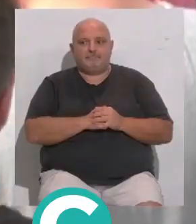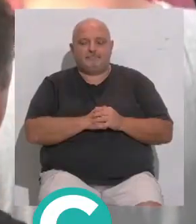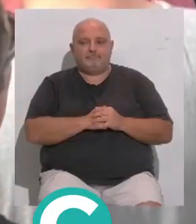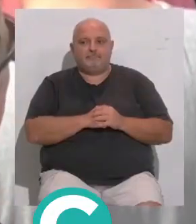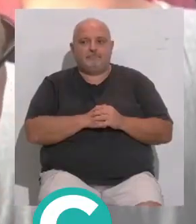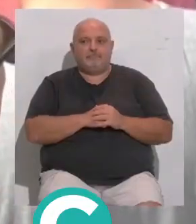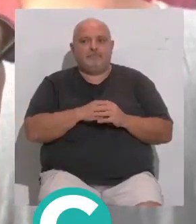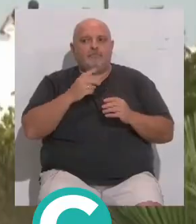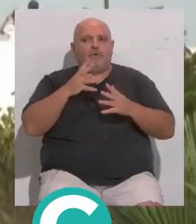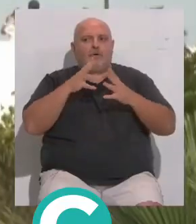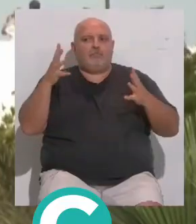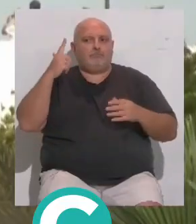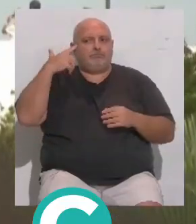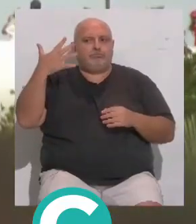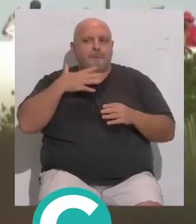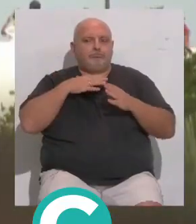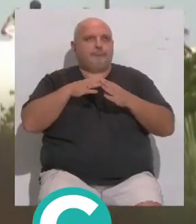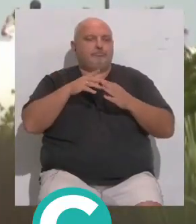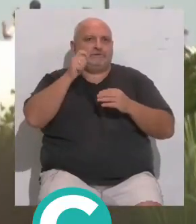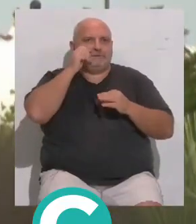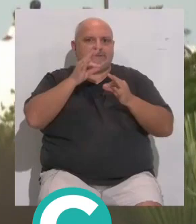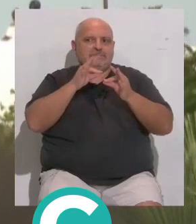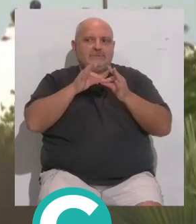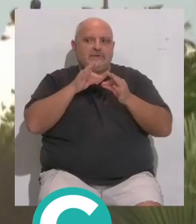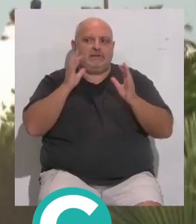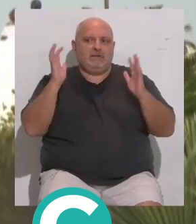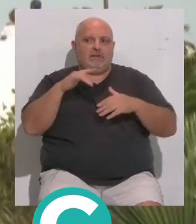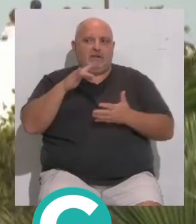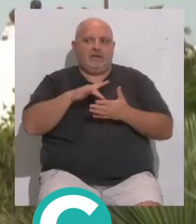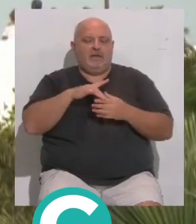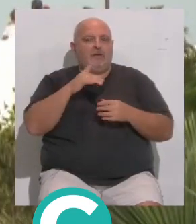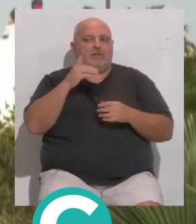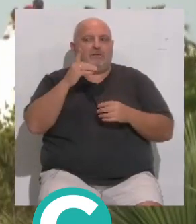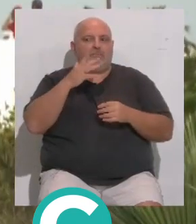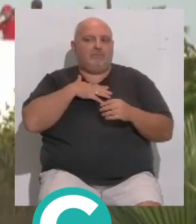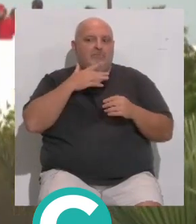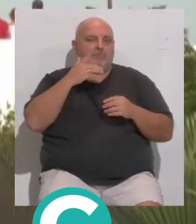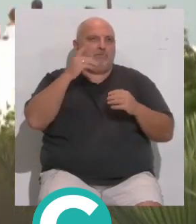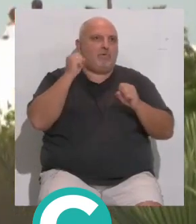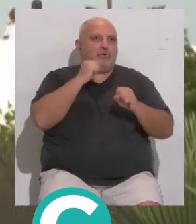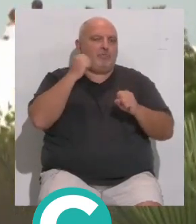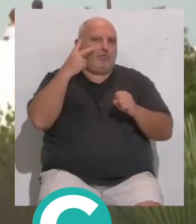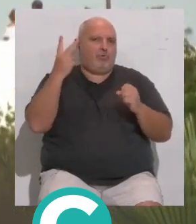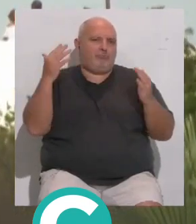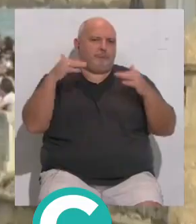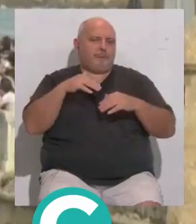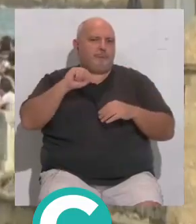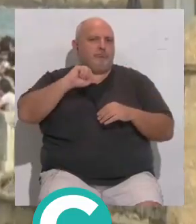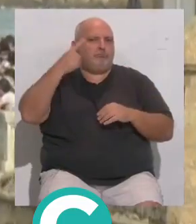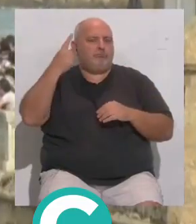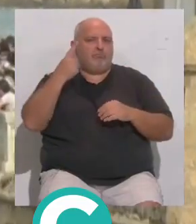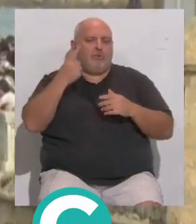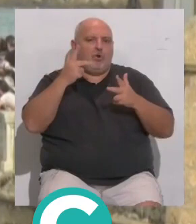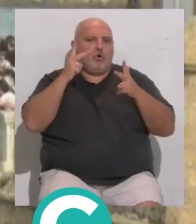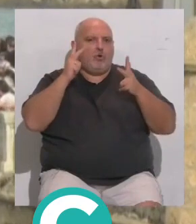Dos grandes eventos han marcado la agenda del mes de septiembre en la capital, la SailGP y la Procesión Magna. Sin plazas hoteleras